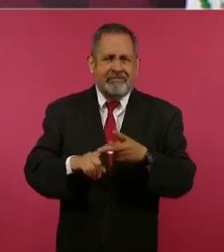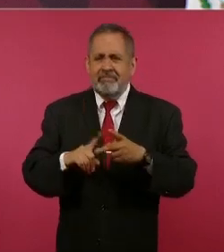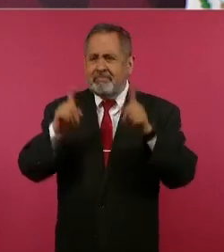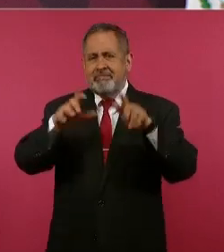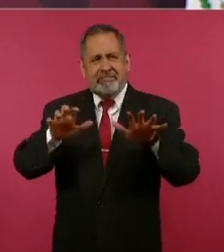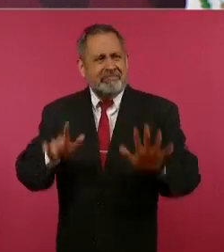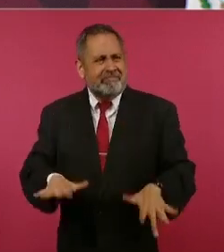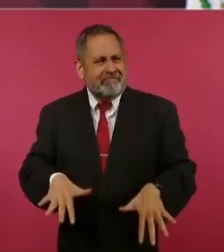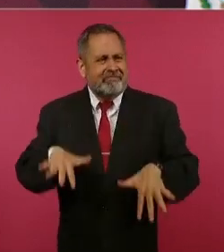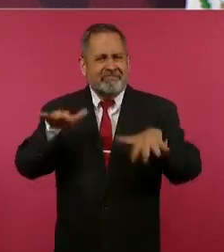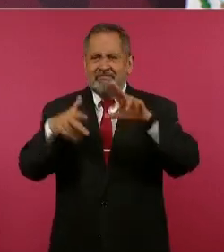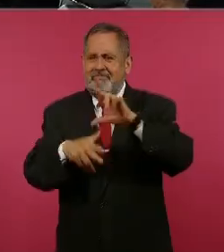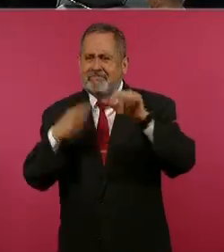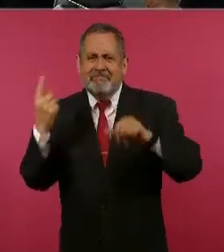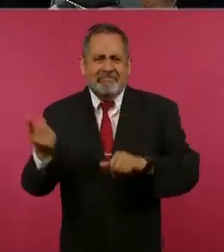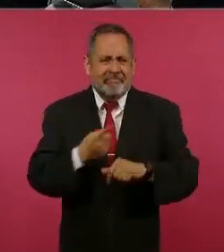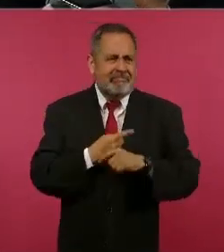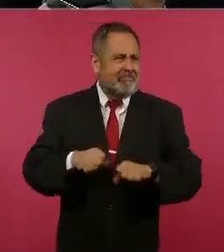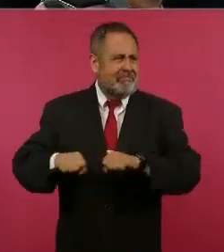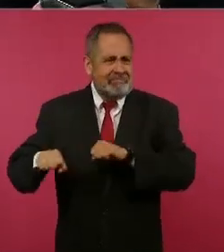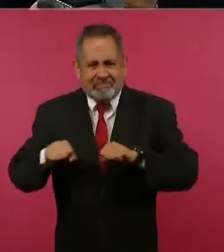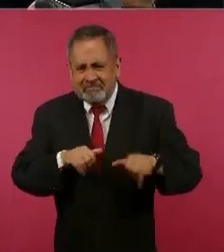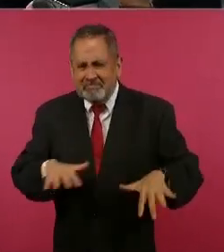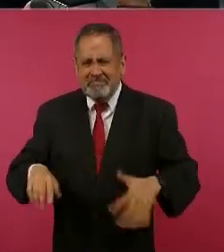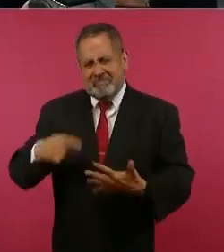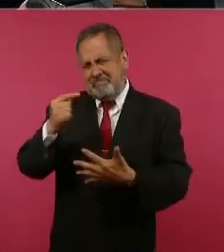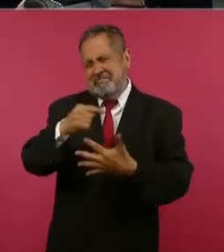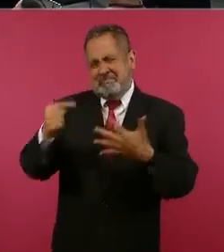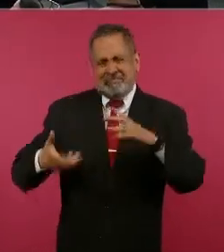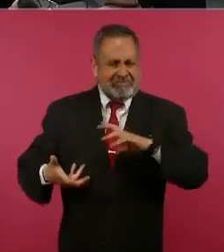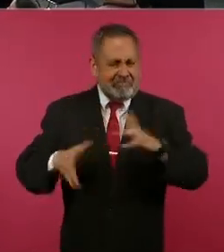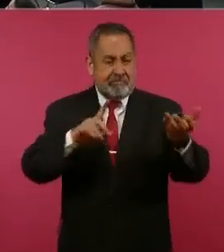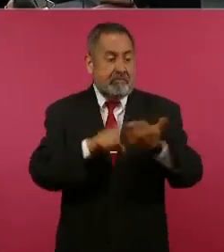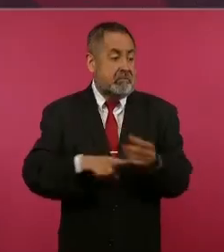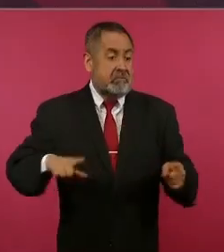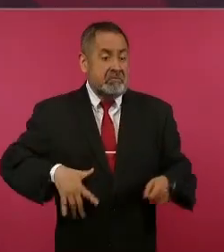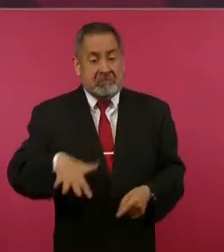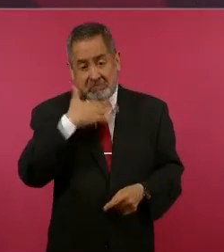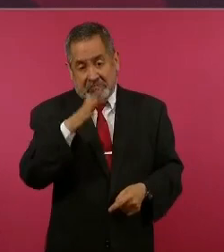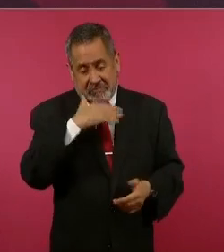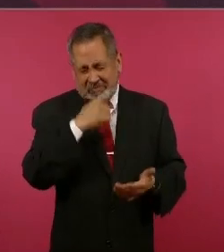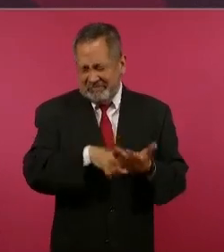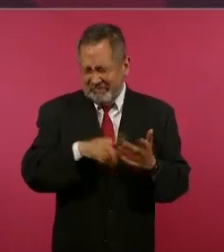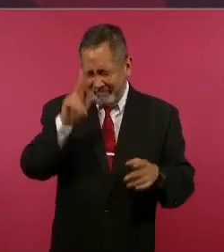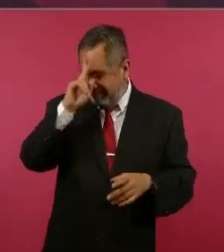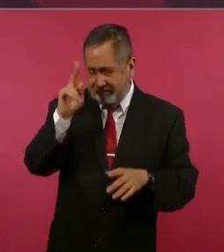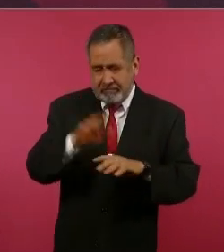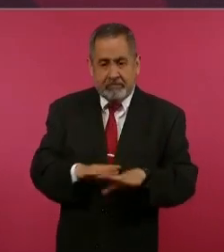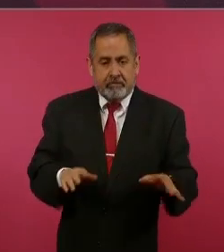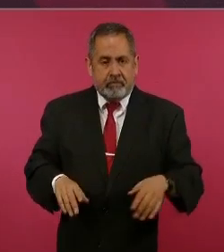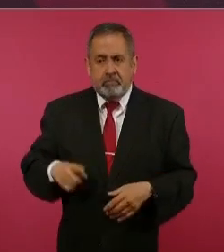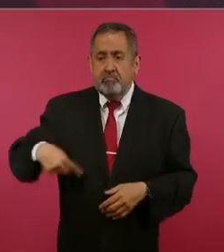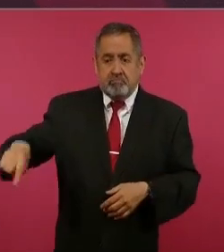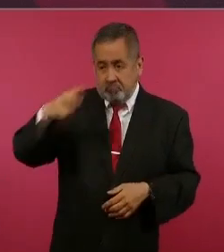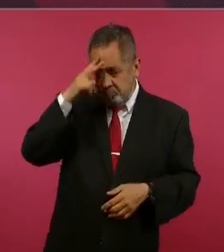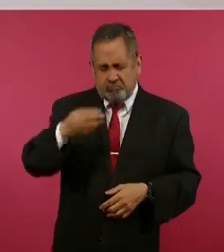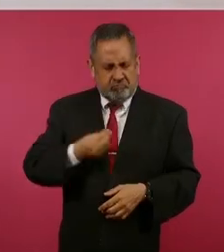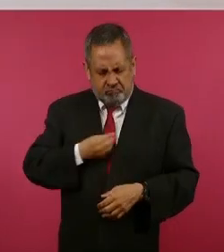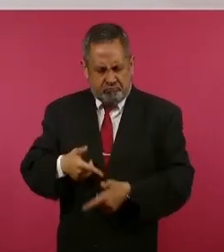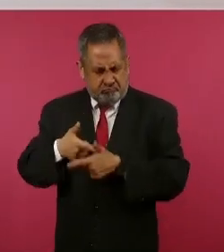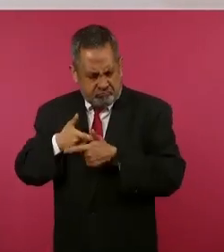inundaciones, terremotos, gobiernos corruptos, y siempre